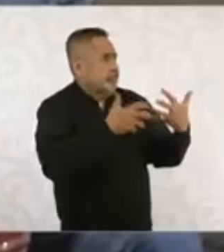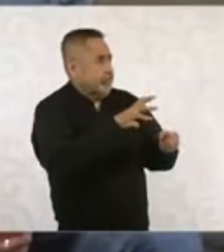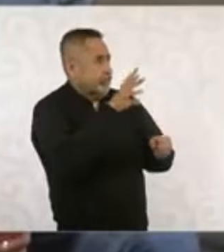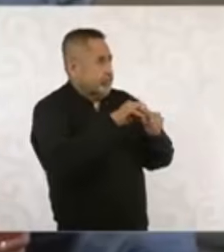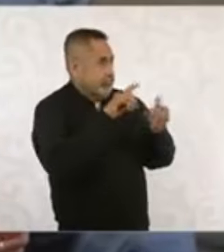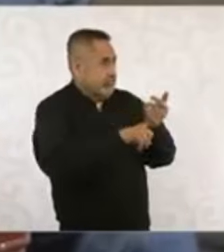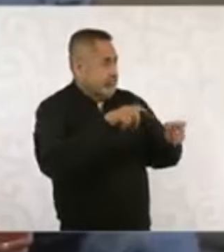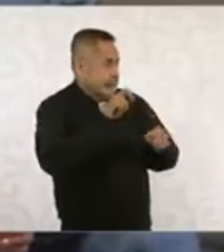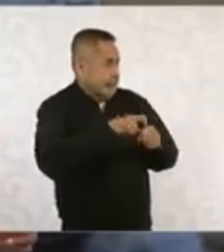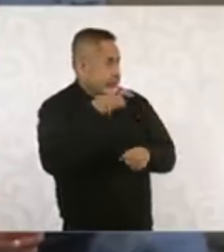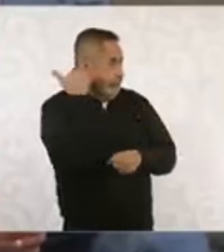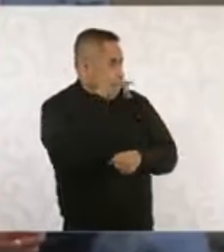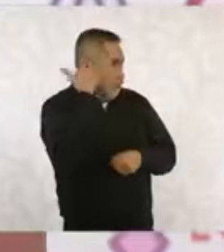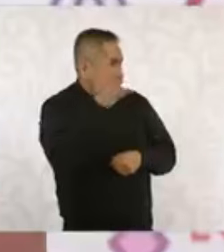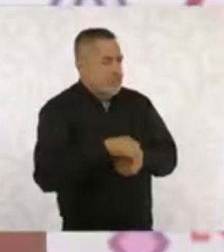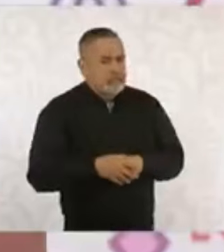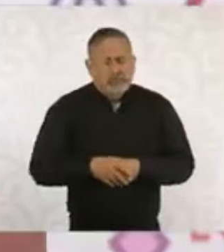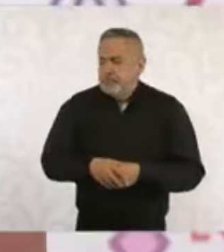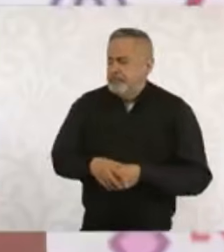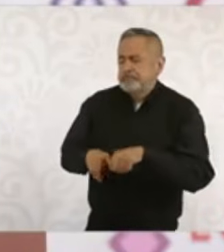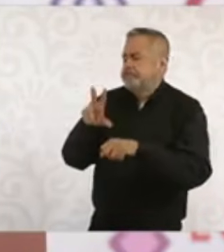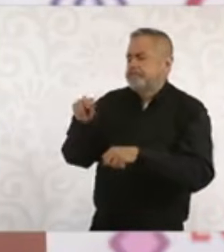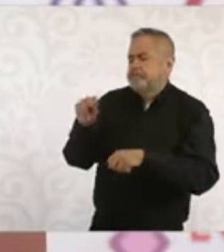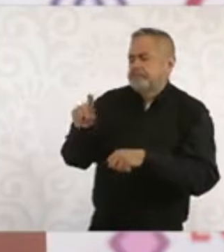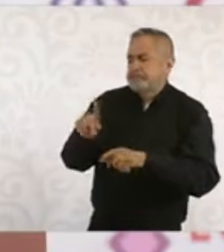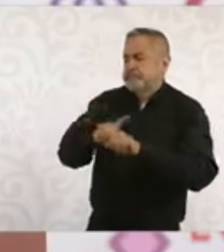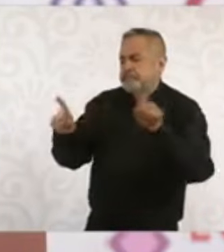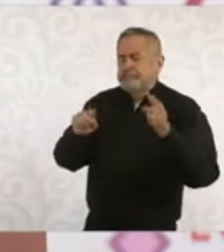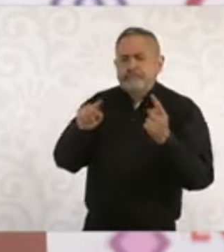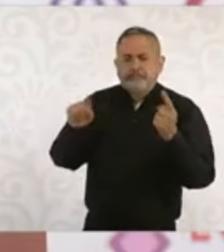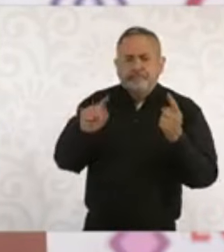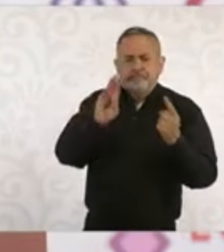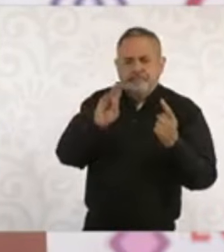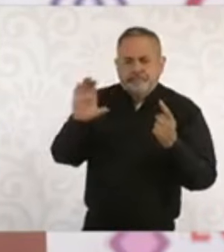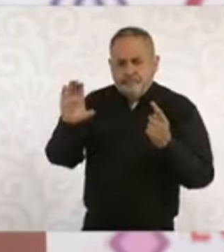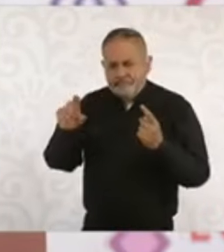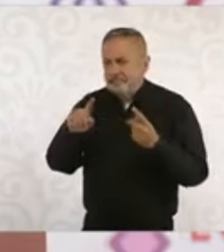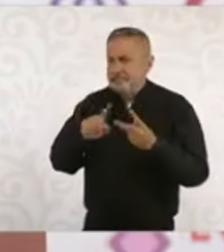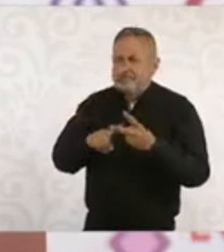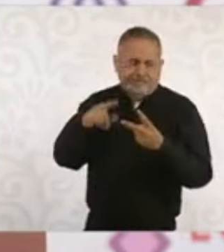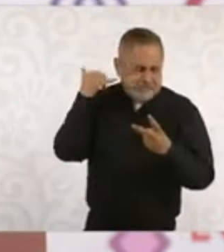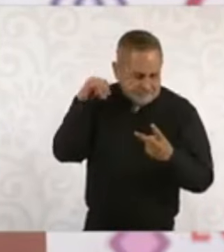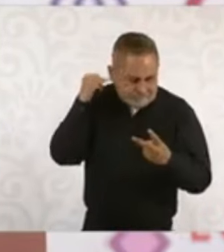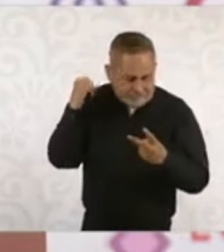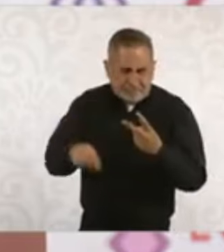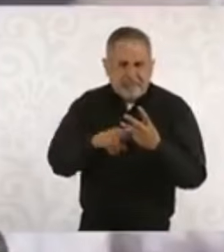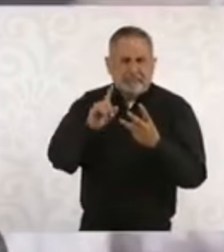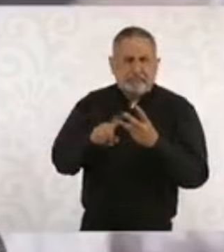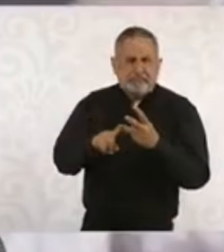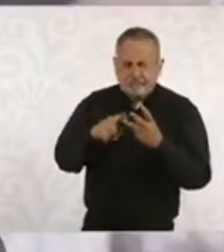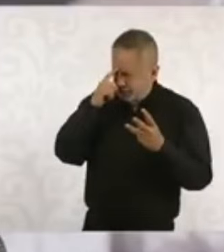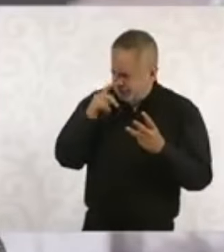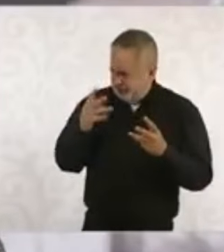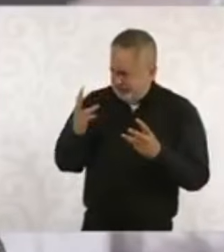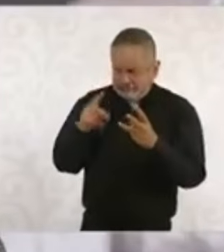en Yucatán? No, están en 3 sitios distintos, en Baja California, en Yucatán, y hay